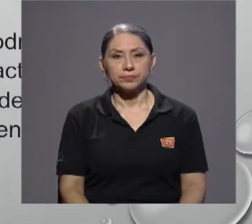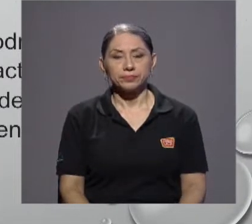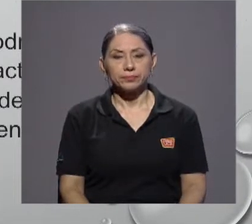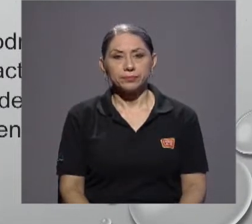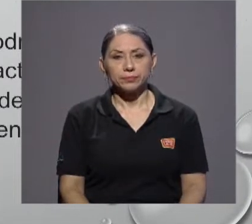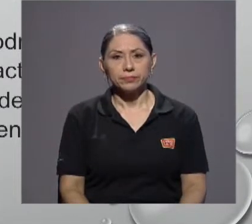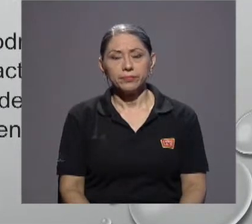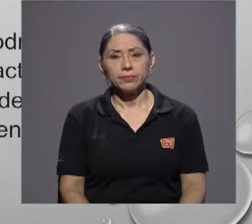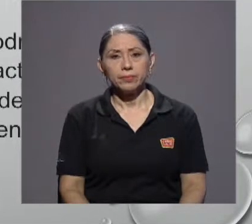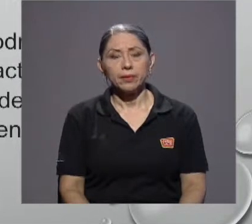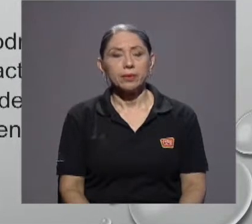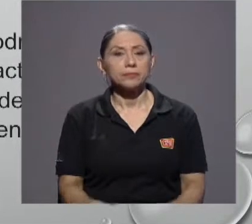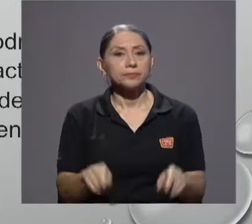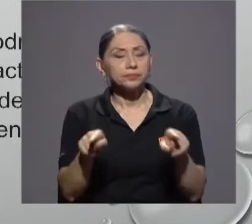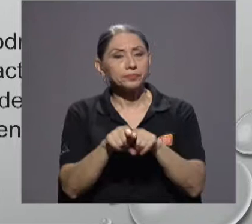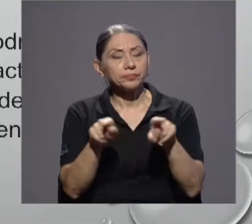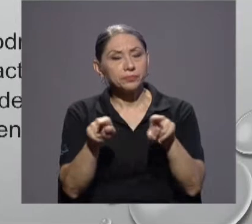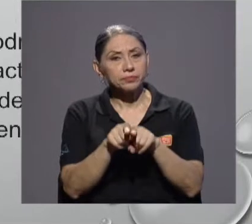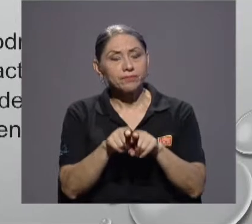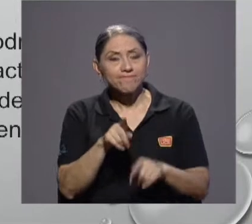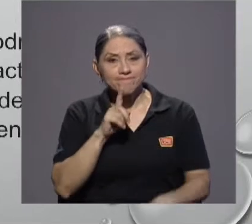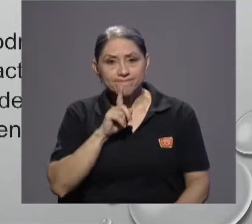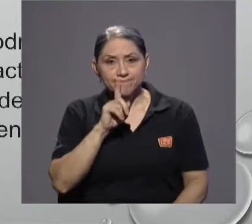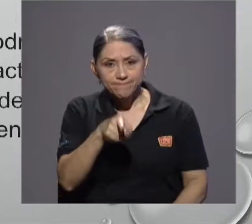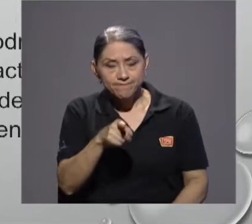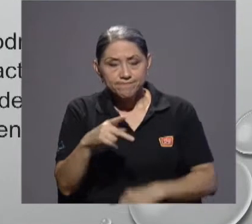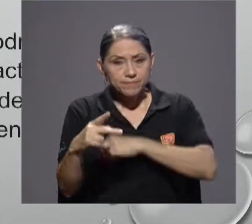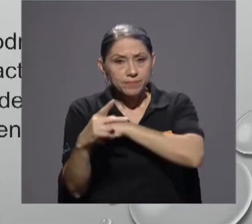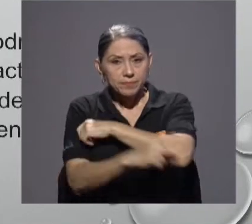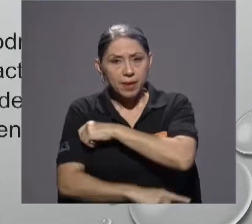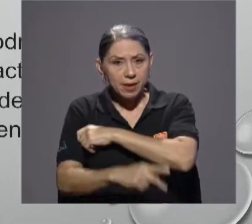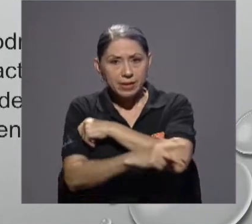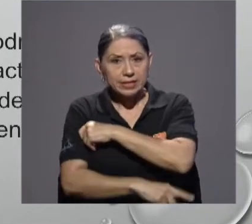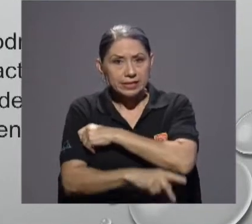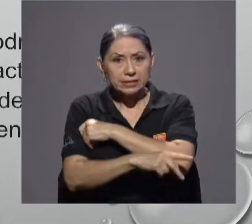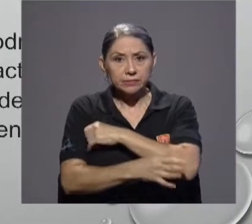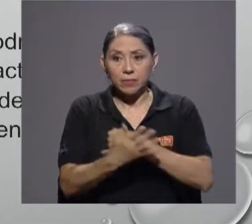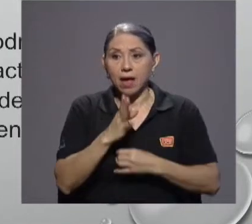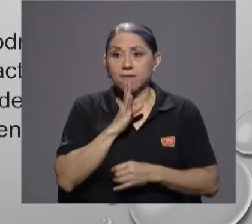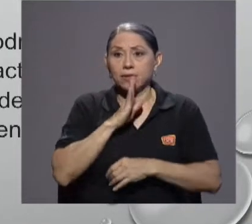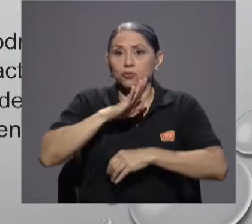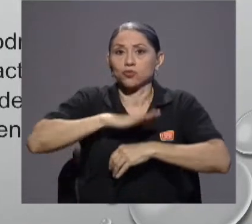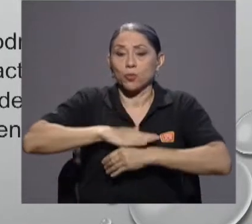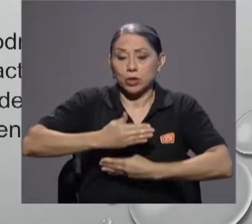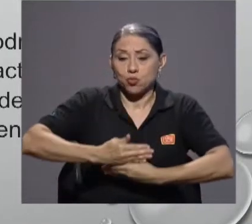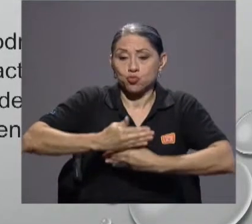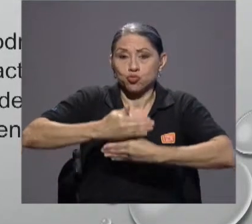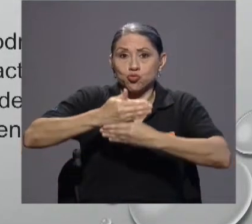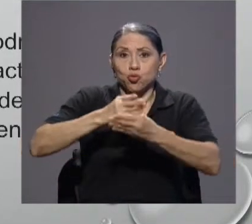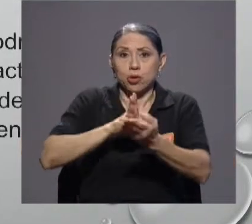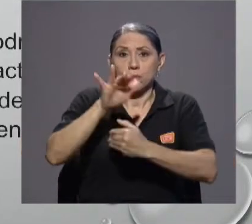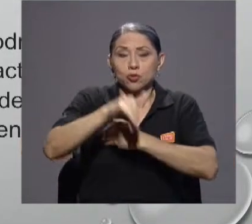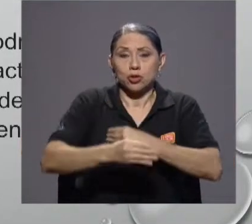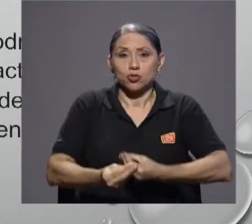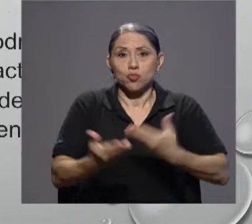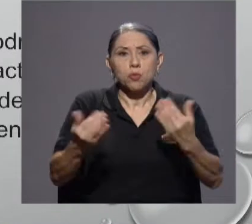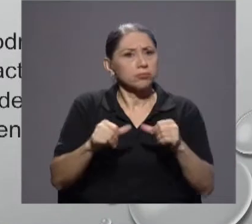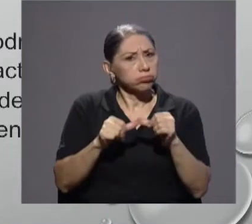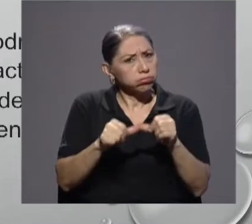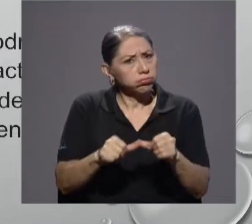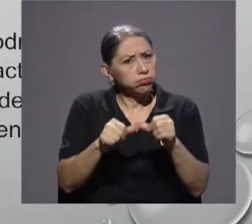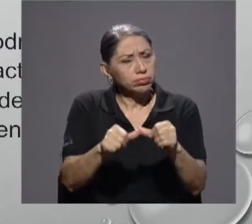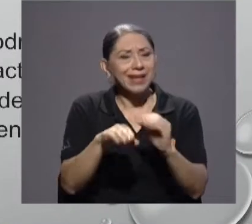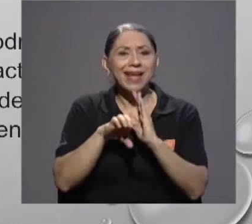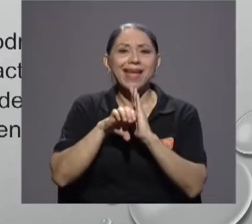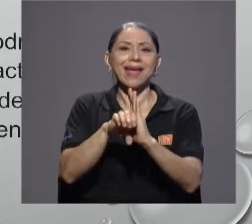Otra cosa muy importante es que en realidad el país, en términos de la construcción de proyectos públicos, continuó. Aquí pongo algunos